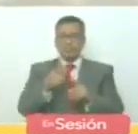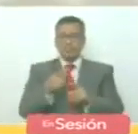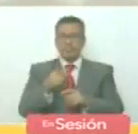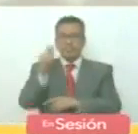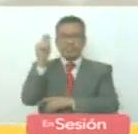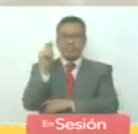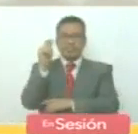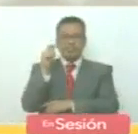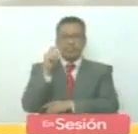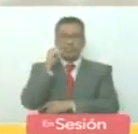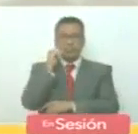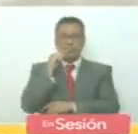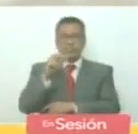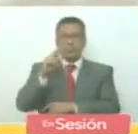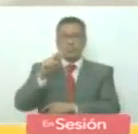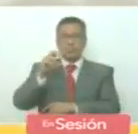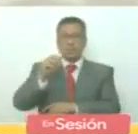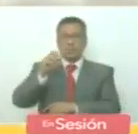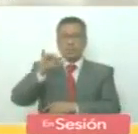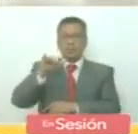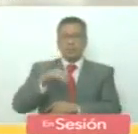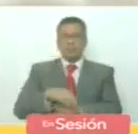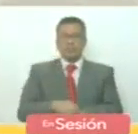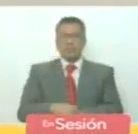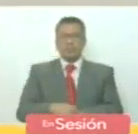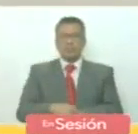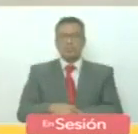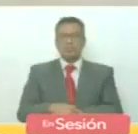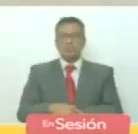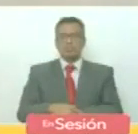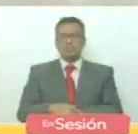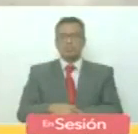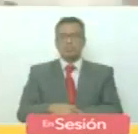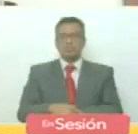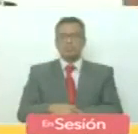diputado Roy Alberto Daza.